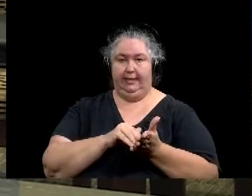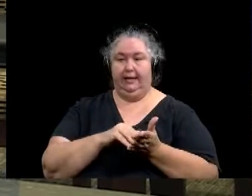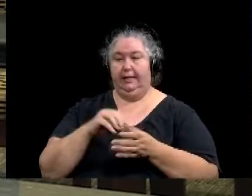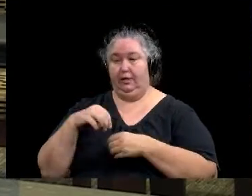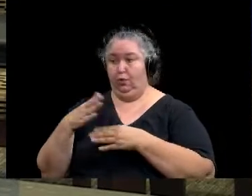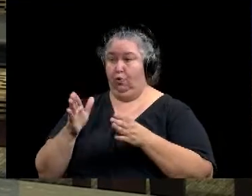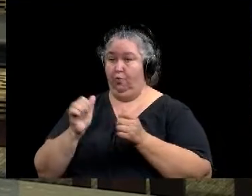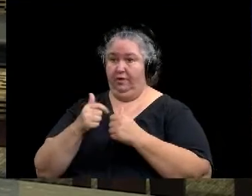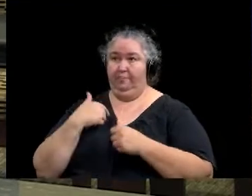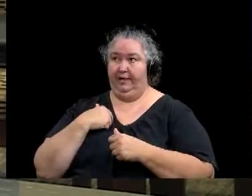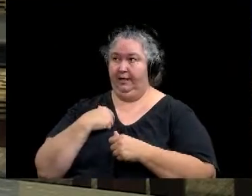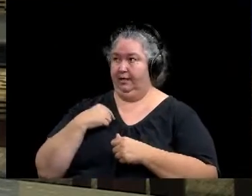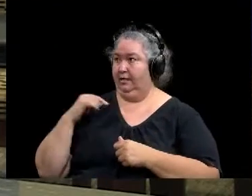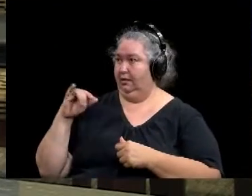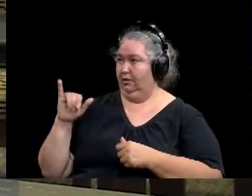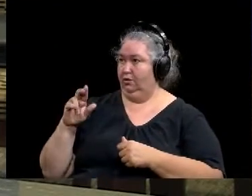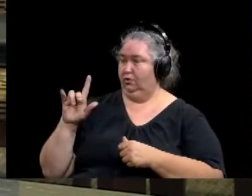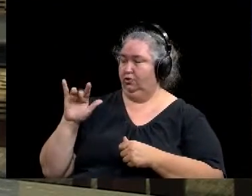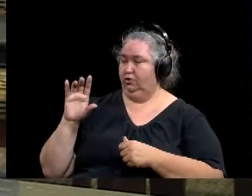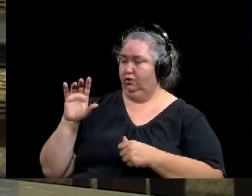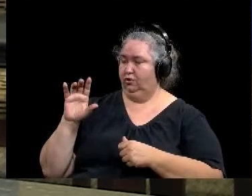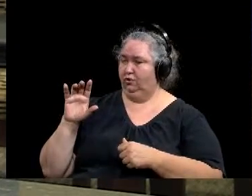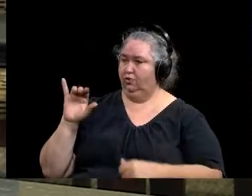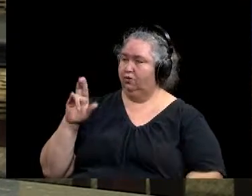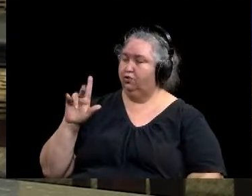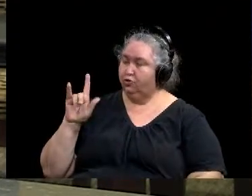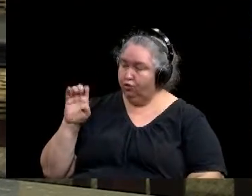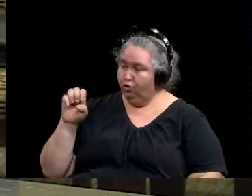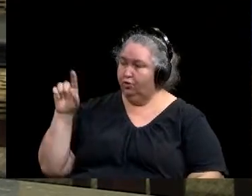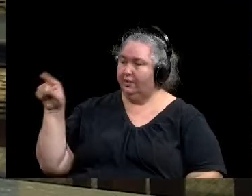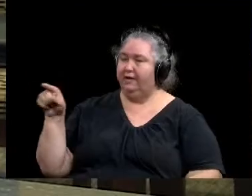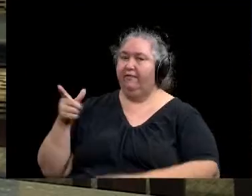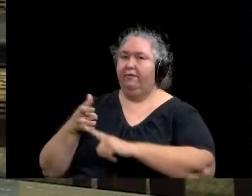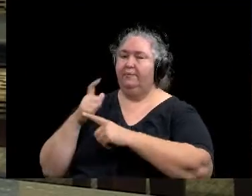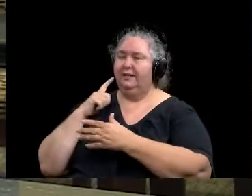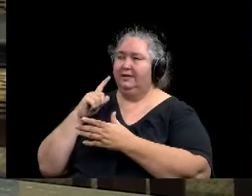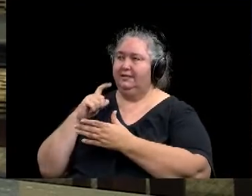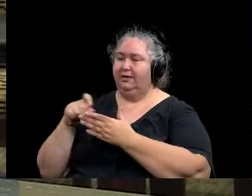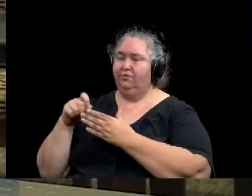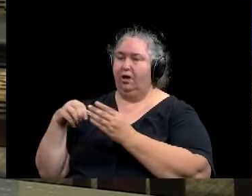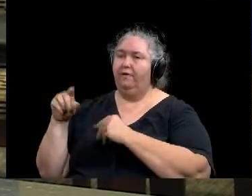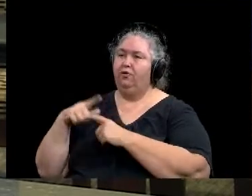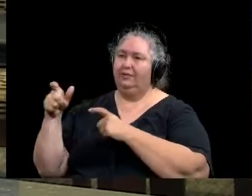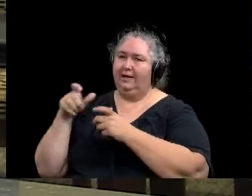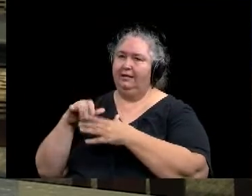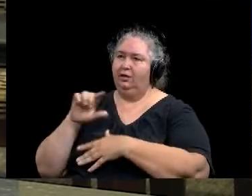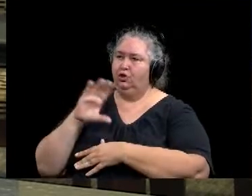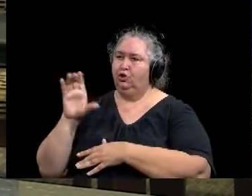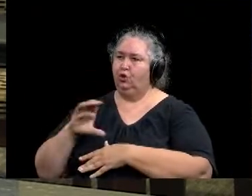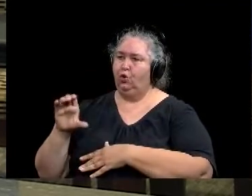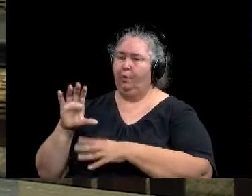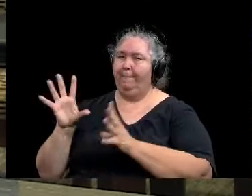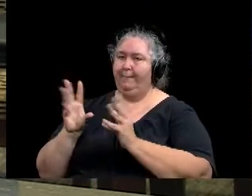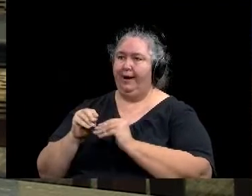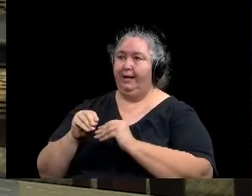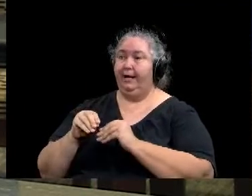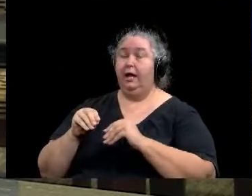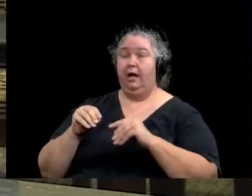virtual y ahorita conmigo en el cuarto de julio olvera de que está de la secretaría